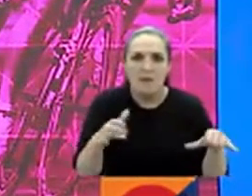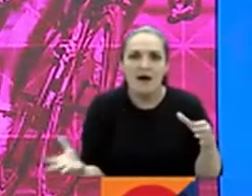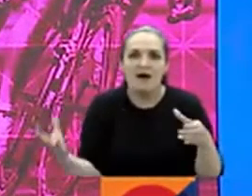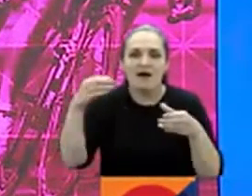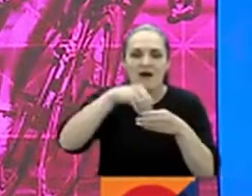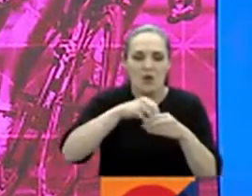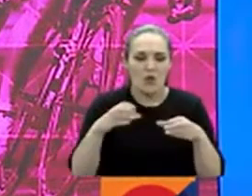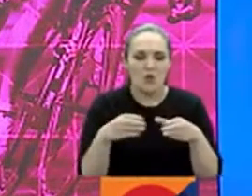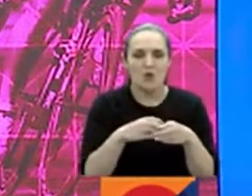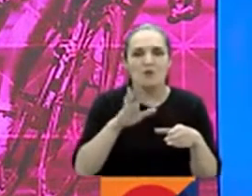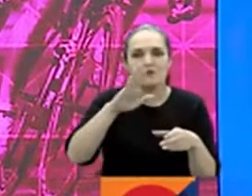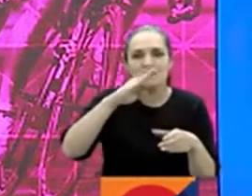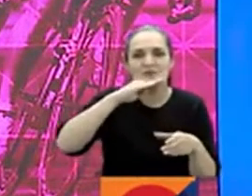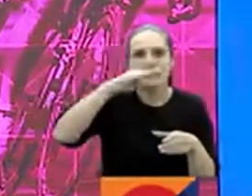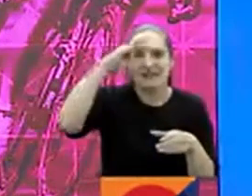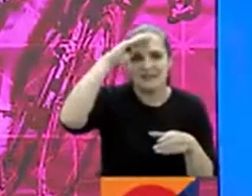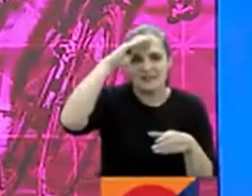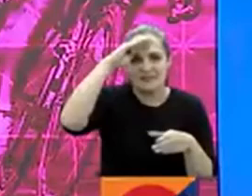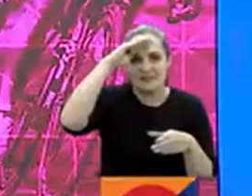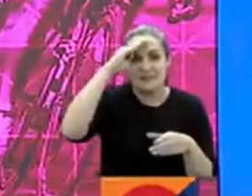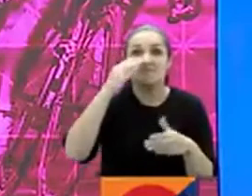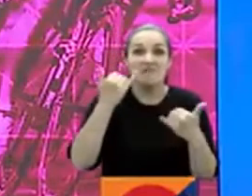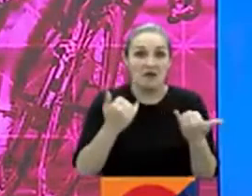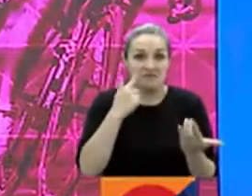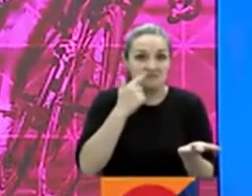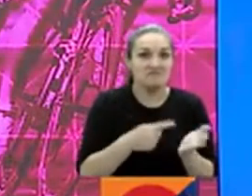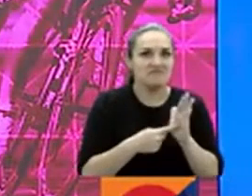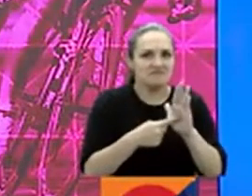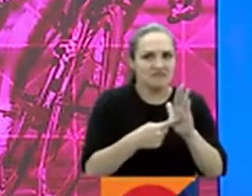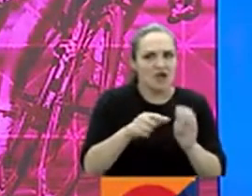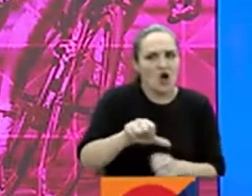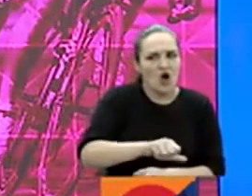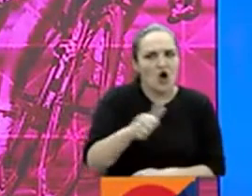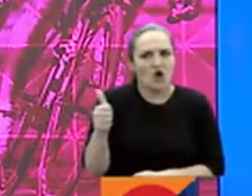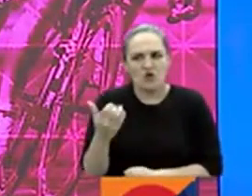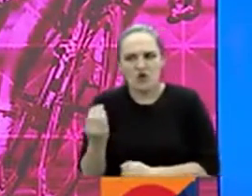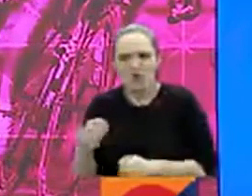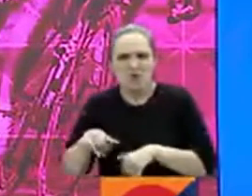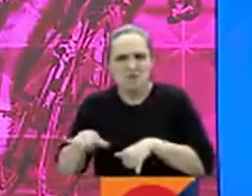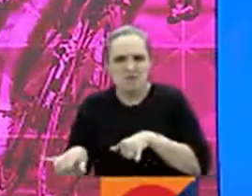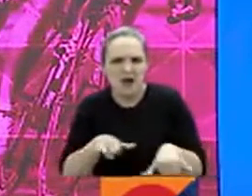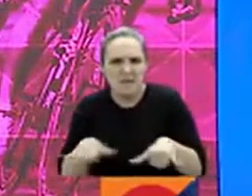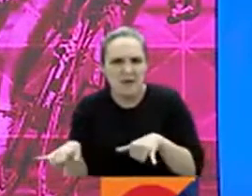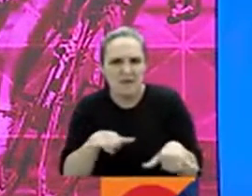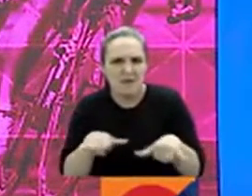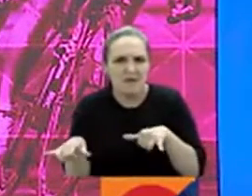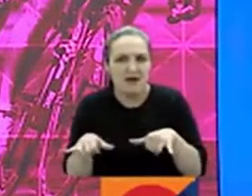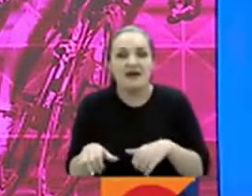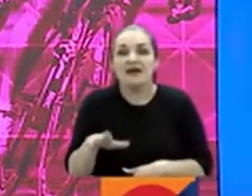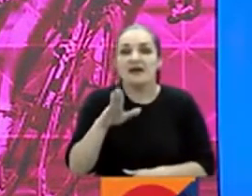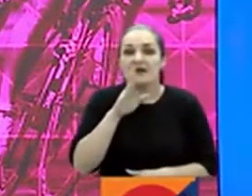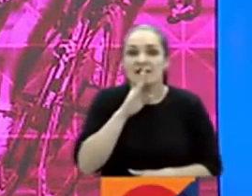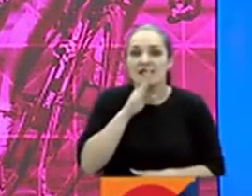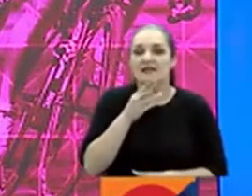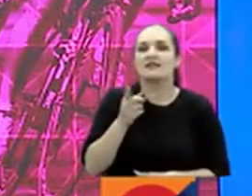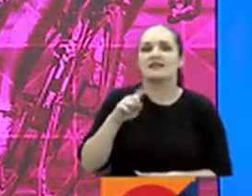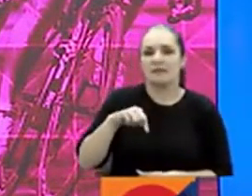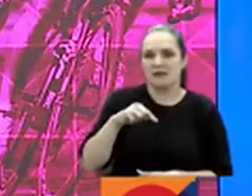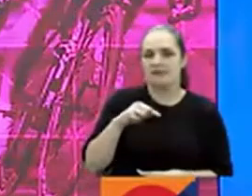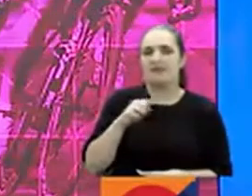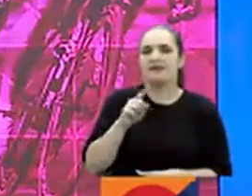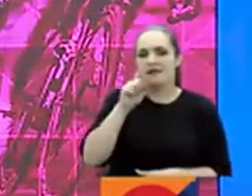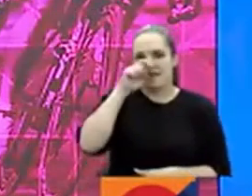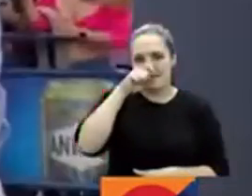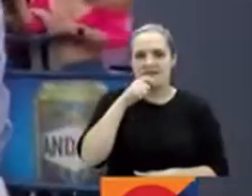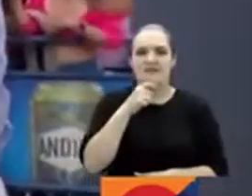del Team Medellín. Hacemos referencia a su regreso y también de otro par de grandes pedalistas al calendario nacional como son Dayer Quintana y Winner